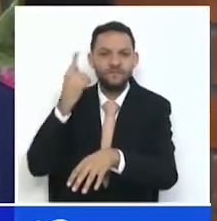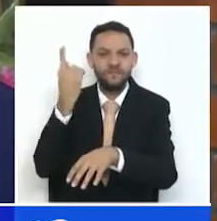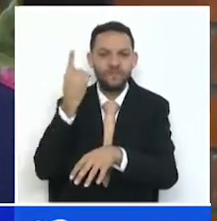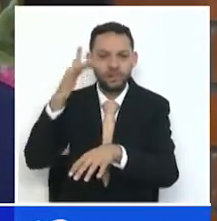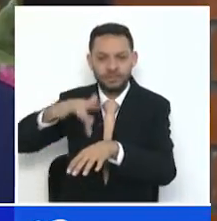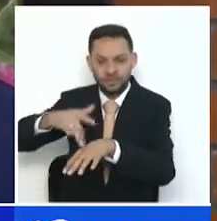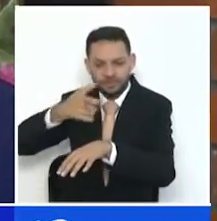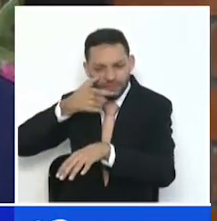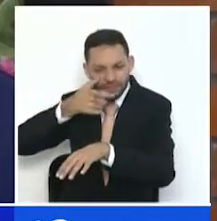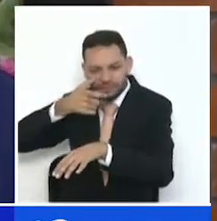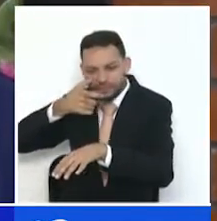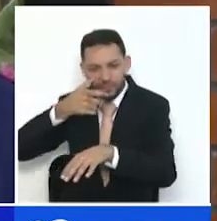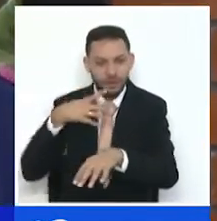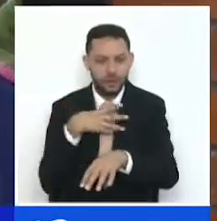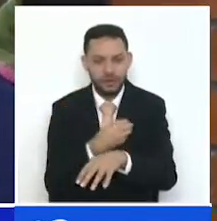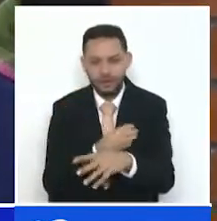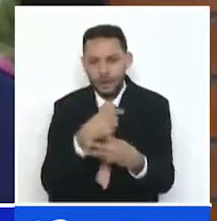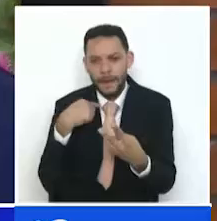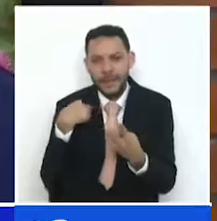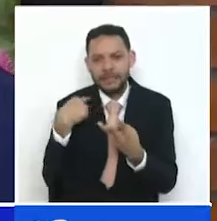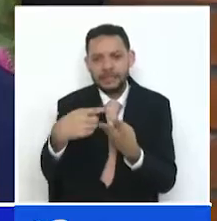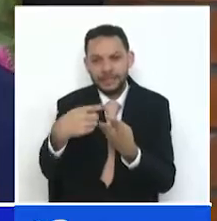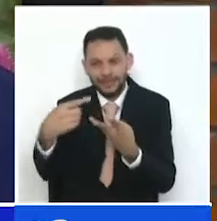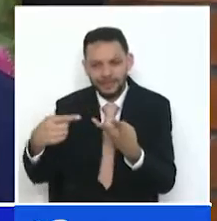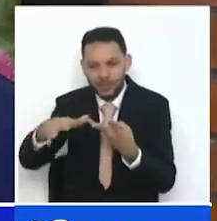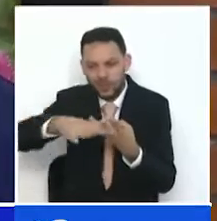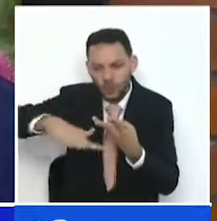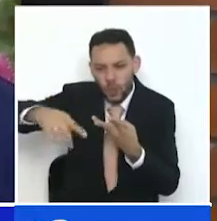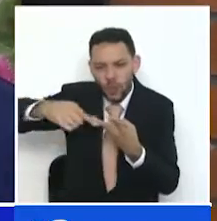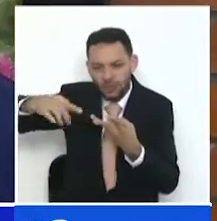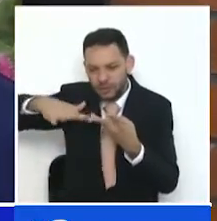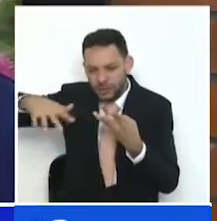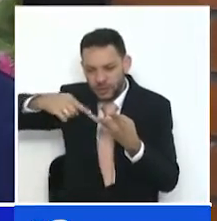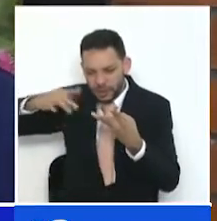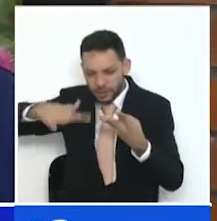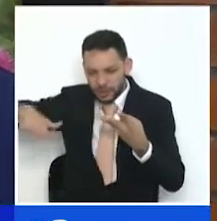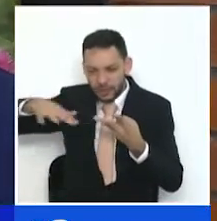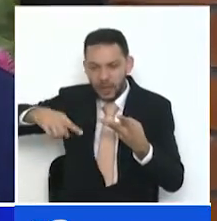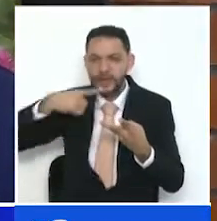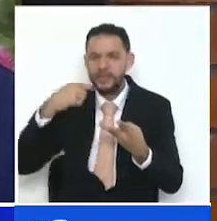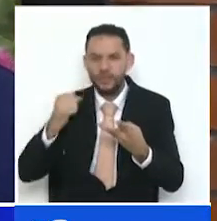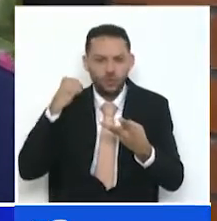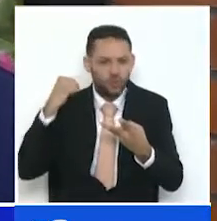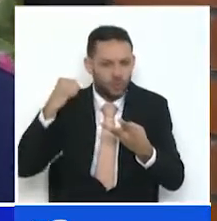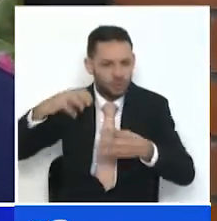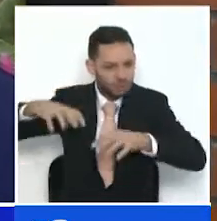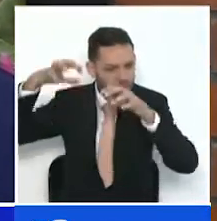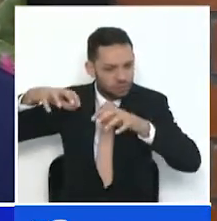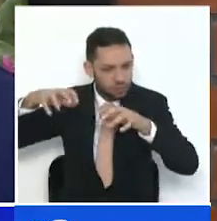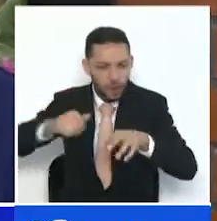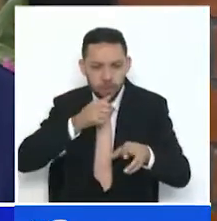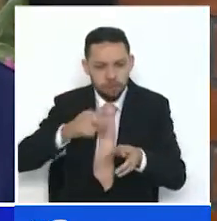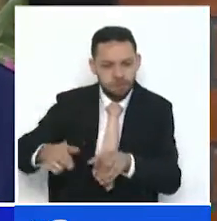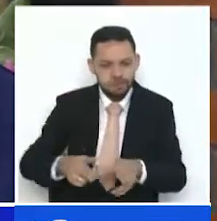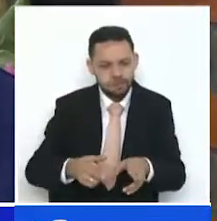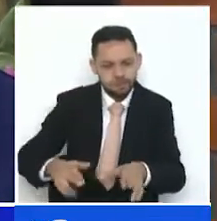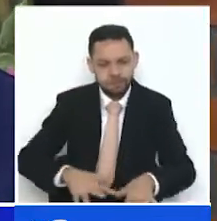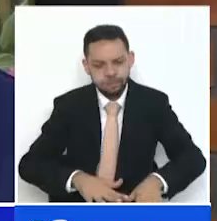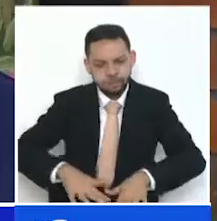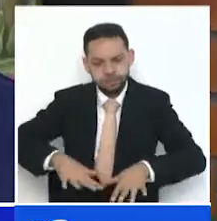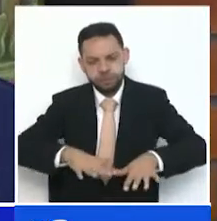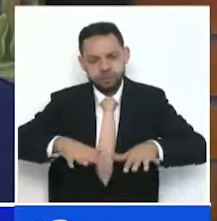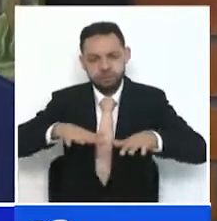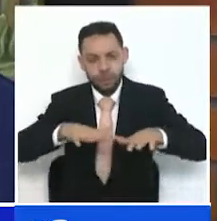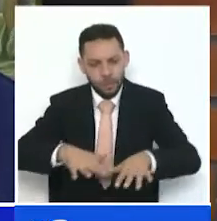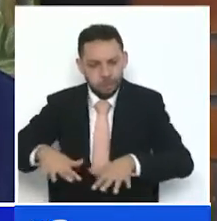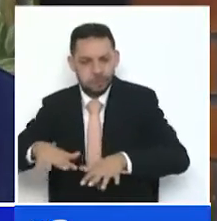nuestros puntos, digamos, de monitoreo nos están marcando que se tienen unas crecientes fuertes en nuestras fuentes hídricas. Eso nos implica que definitivamente